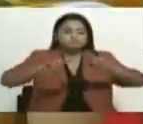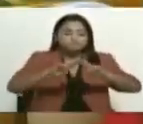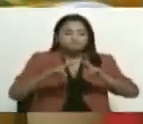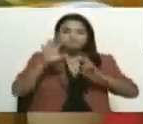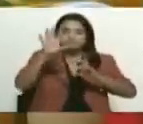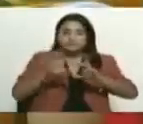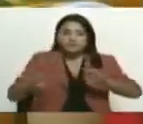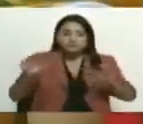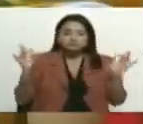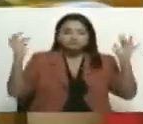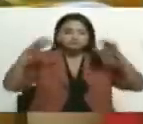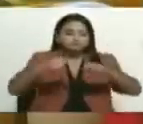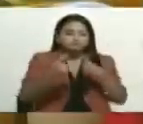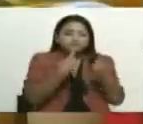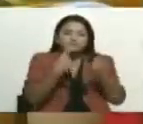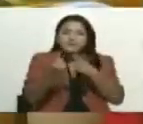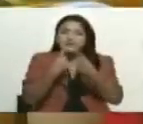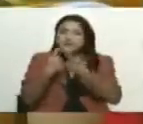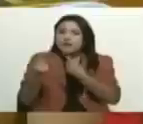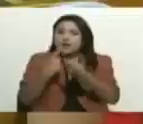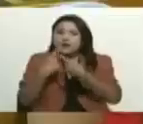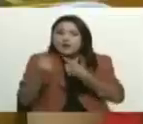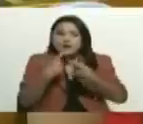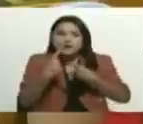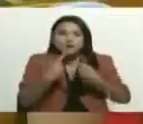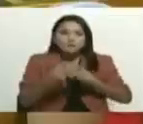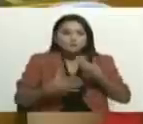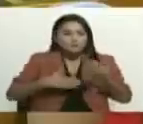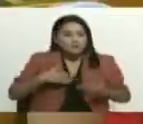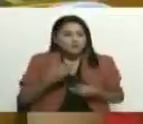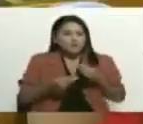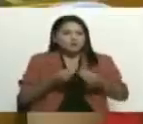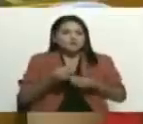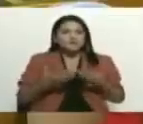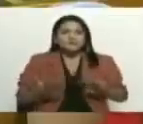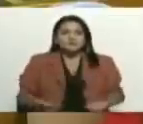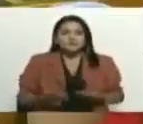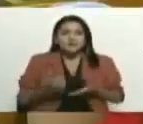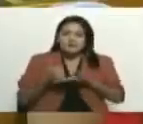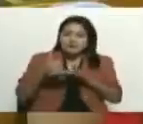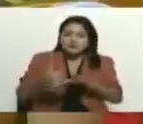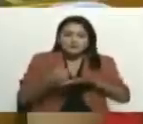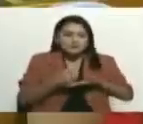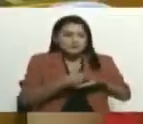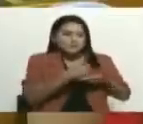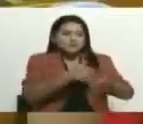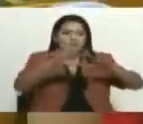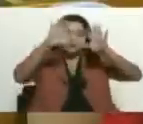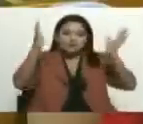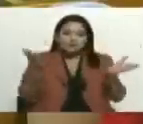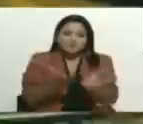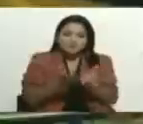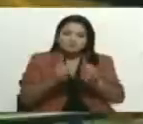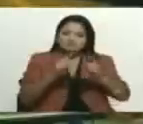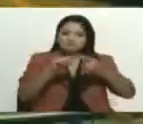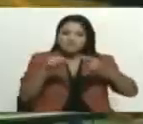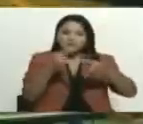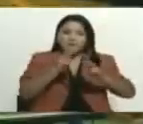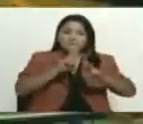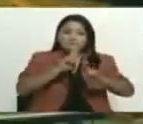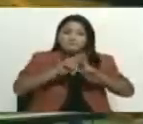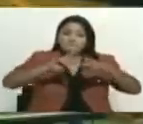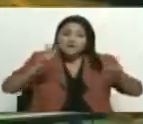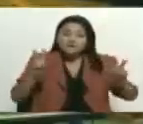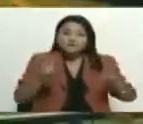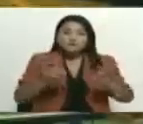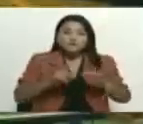todos los estados, desde el cual pudiéramos edificar la estabilidad y la cooperación mundial sobre los pilares de la paz y la seguridad, de